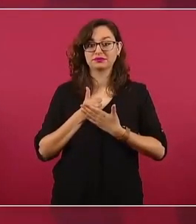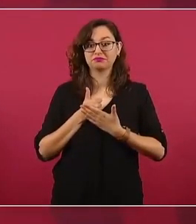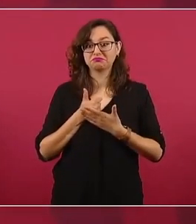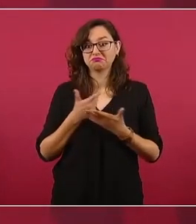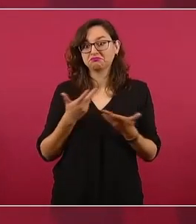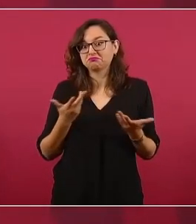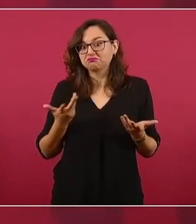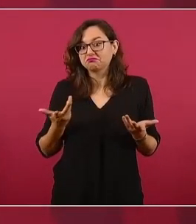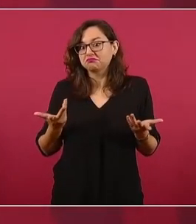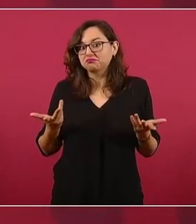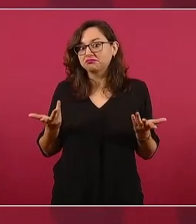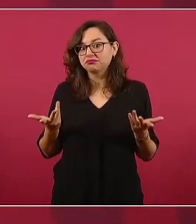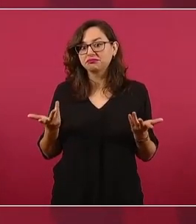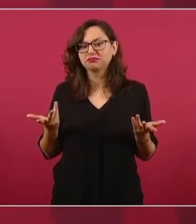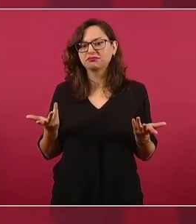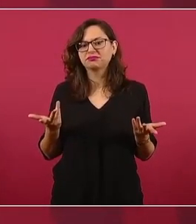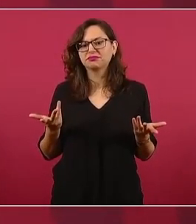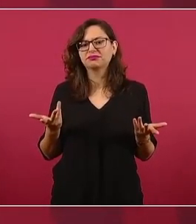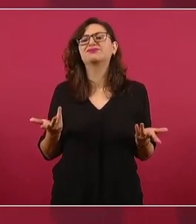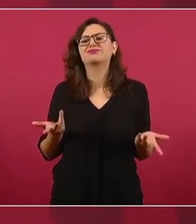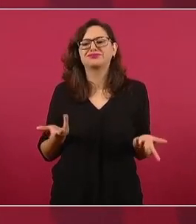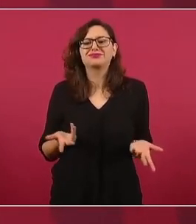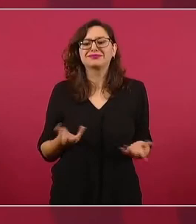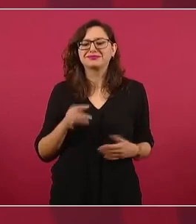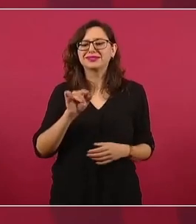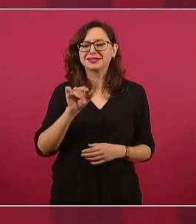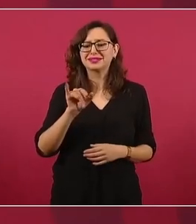pues contesten, pues sí,